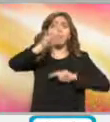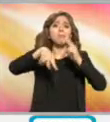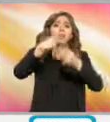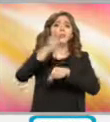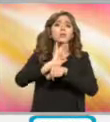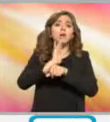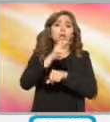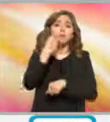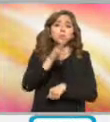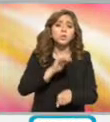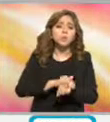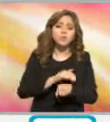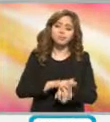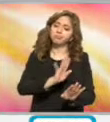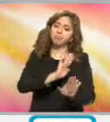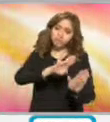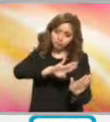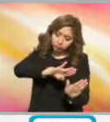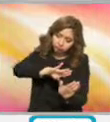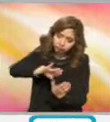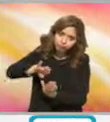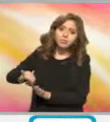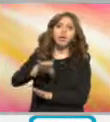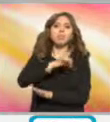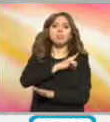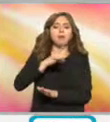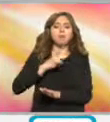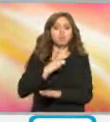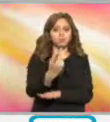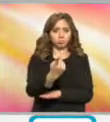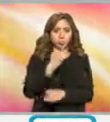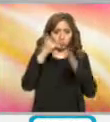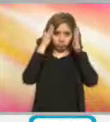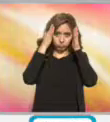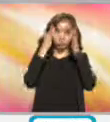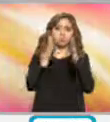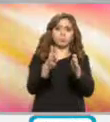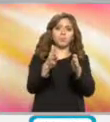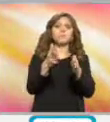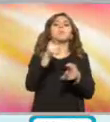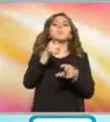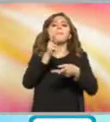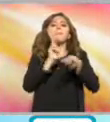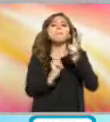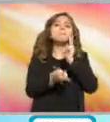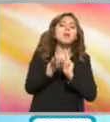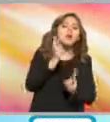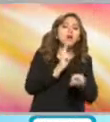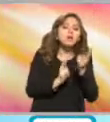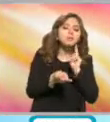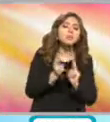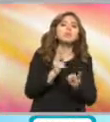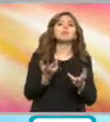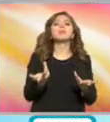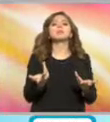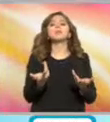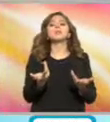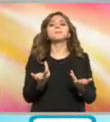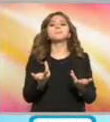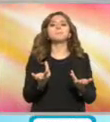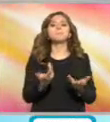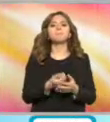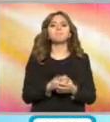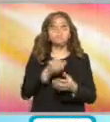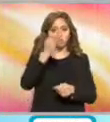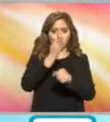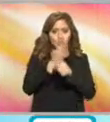hora va y todo lo que esté fuera de este espacio, de nosotros, y vamos a establecer una conversación completamente nada más en